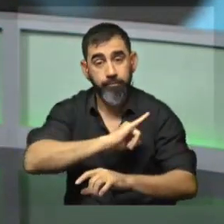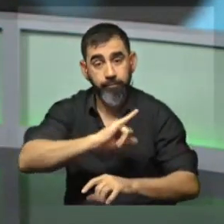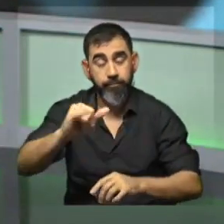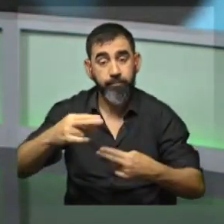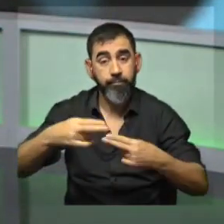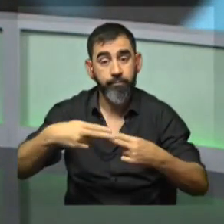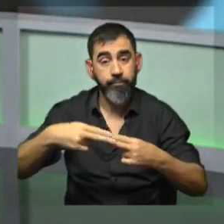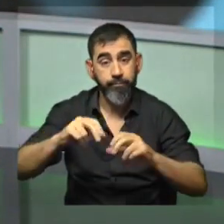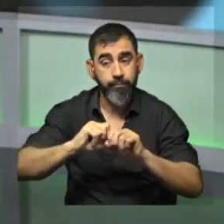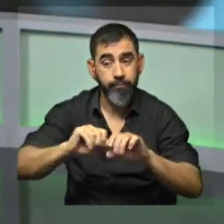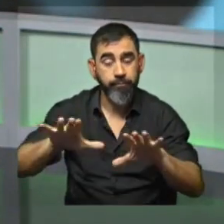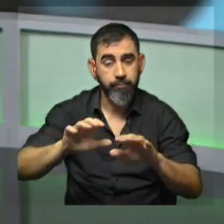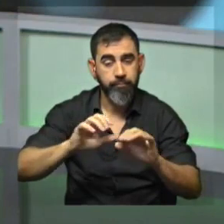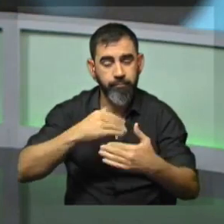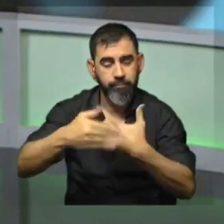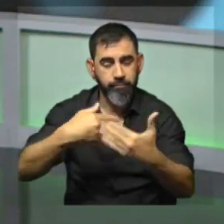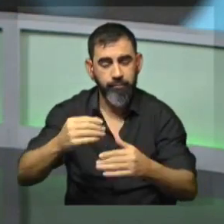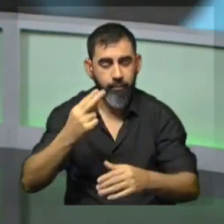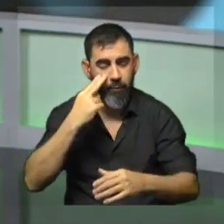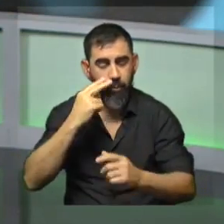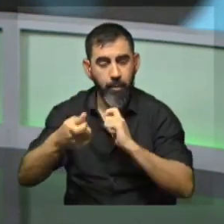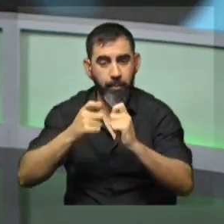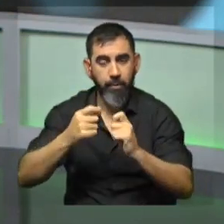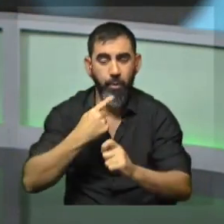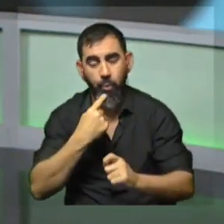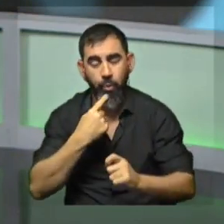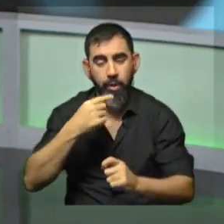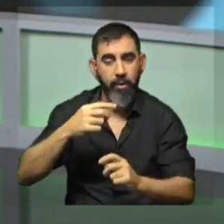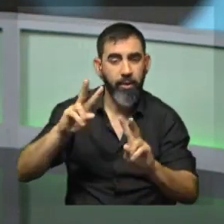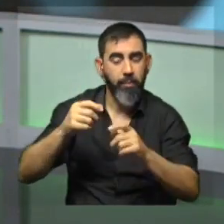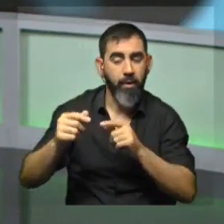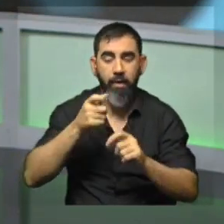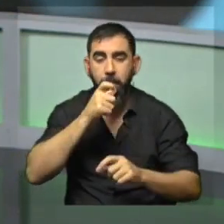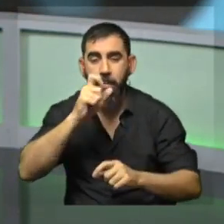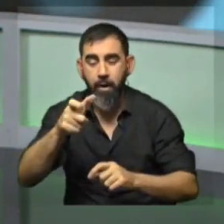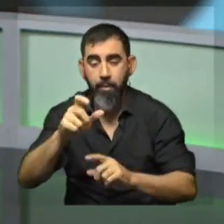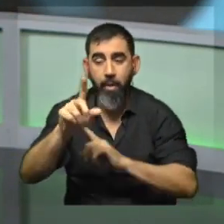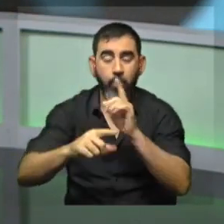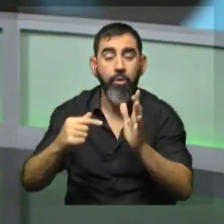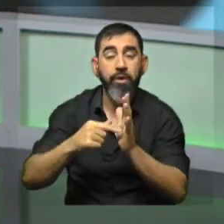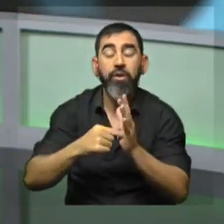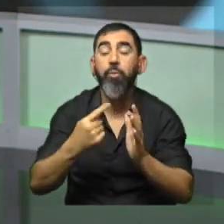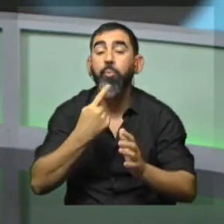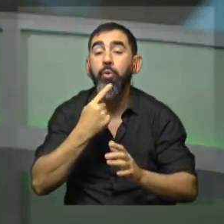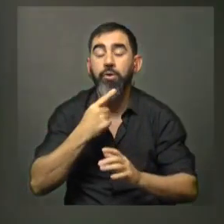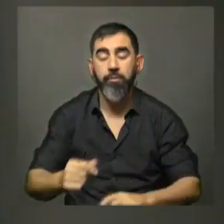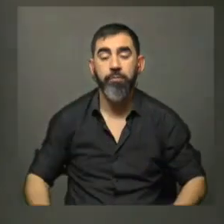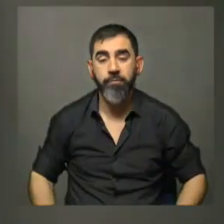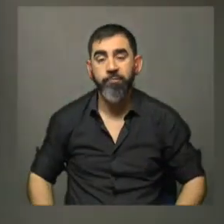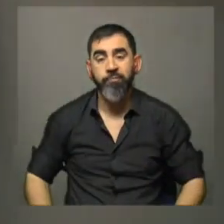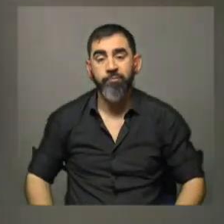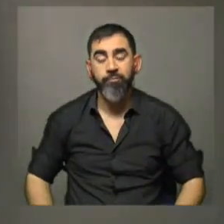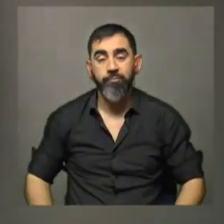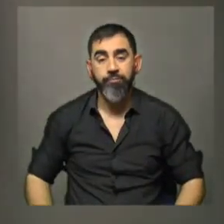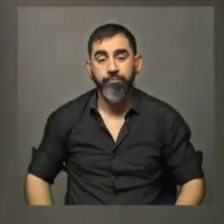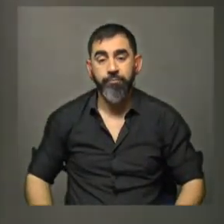redes sociales que contaminan la actividad periodística y cuestionó especialmente los ataques verbales lanzados por dirigentes políticos.